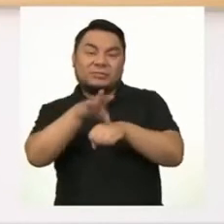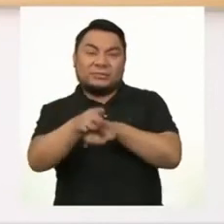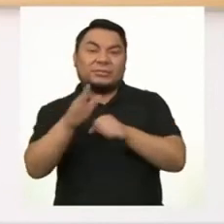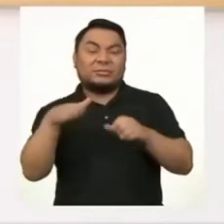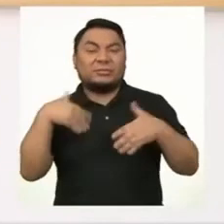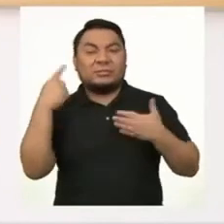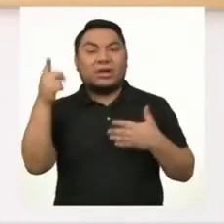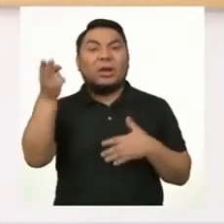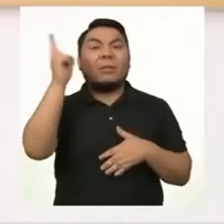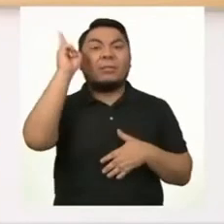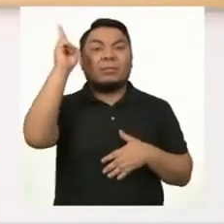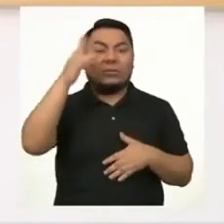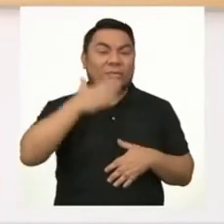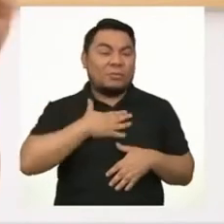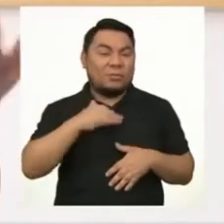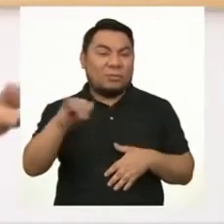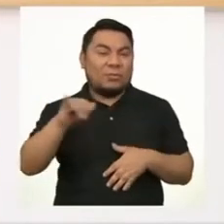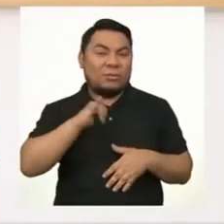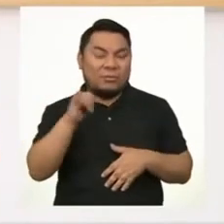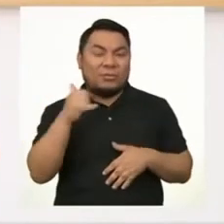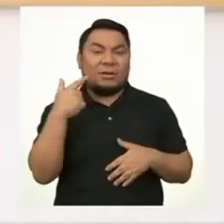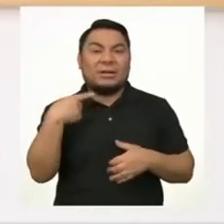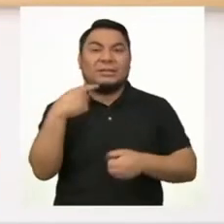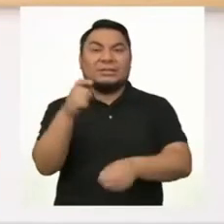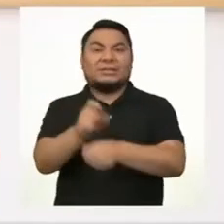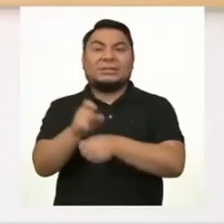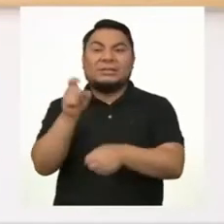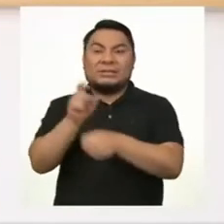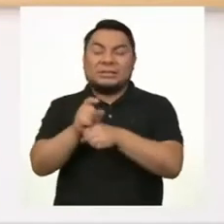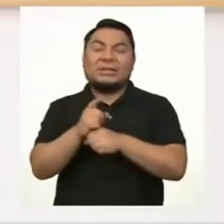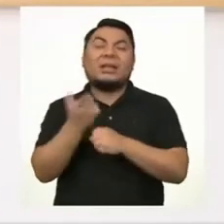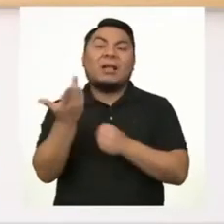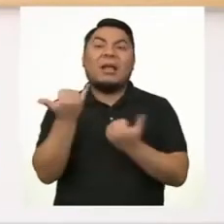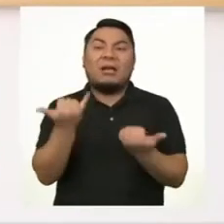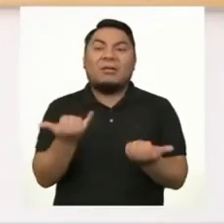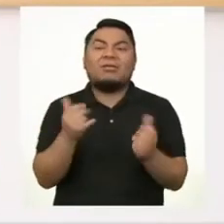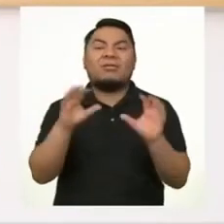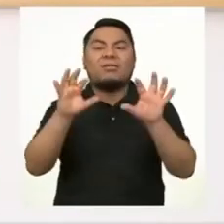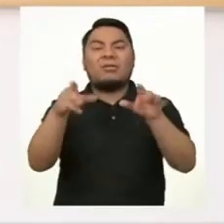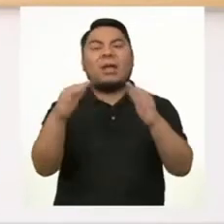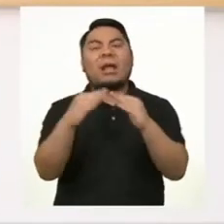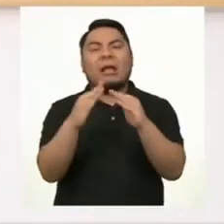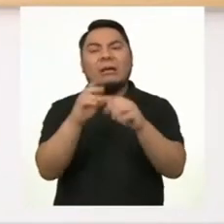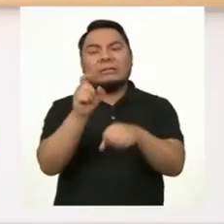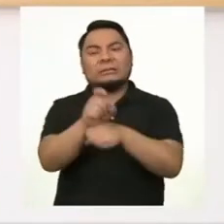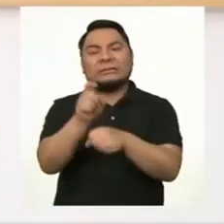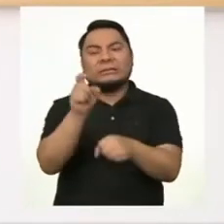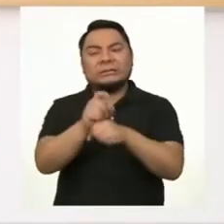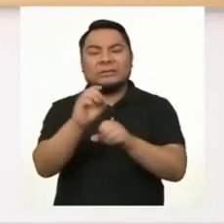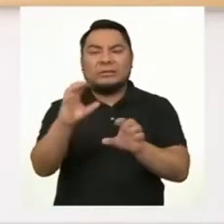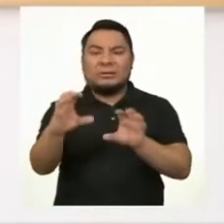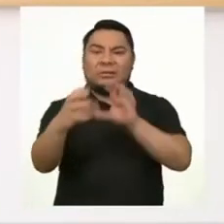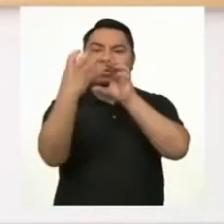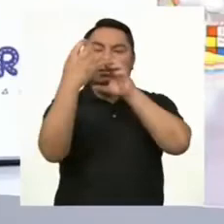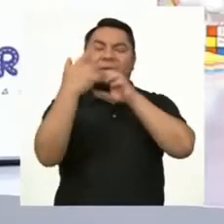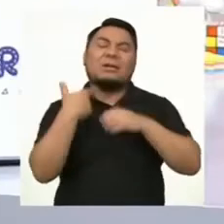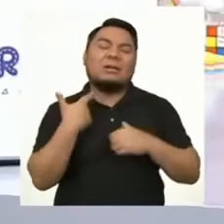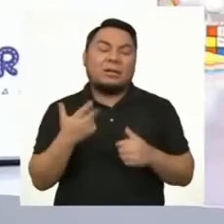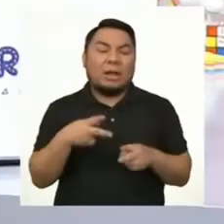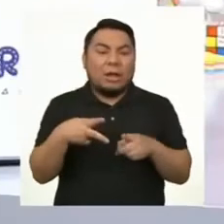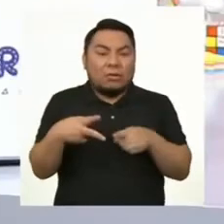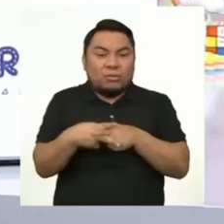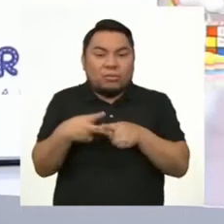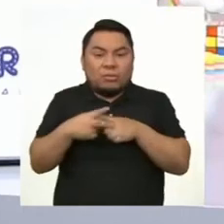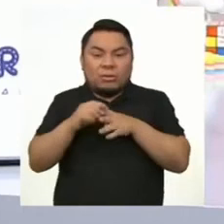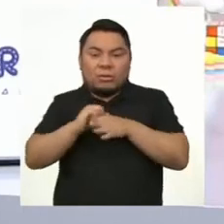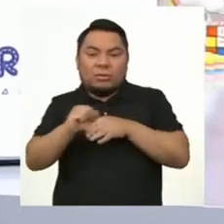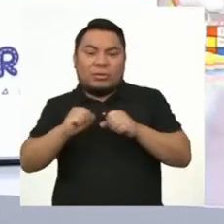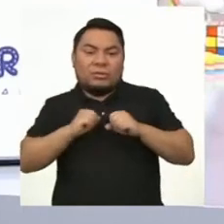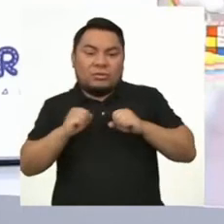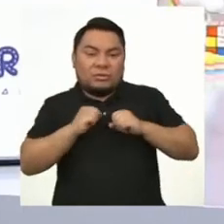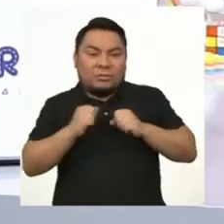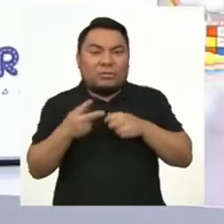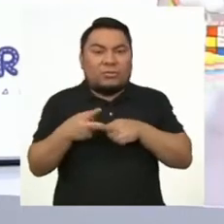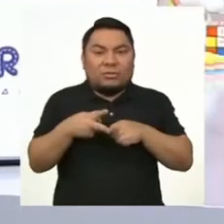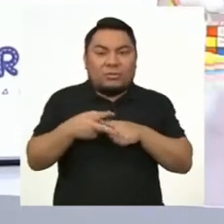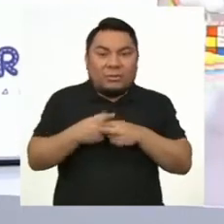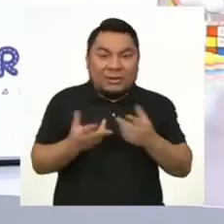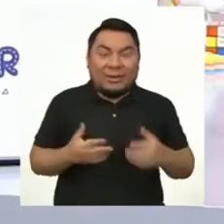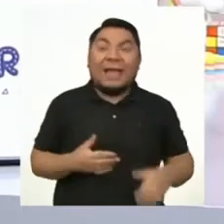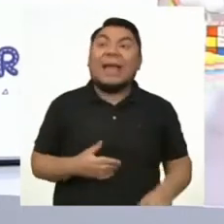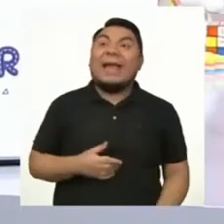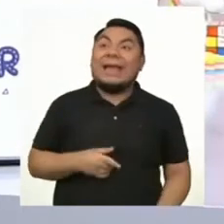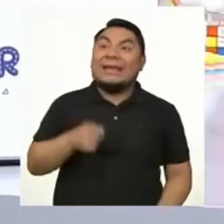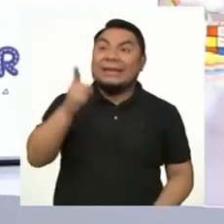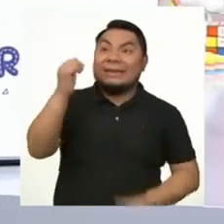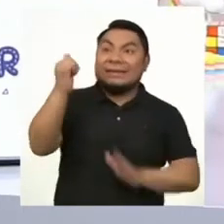para profesores como yo, que enseñan en medio de la pandemia. Sería justo sobre pausas activas. Y tal vez ese canal